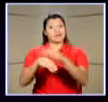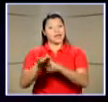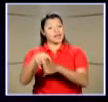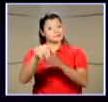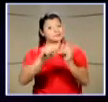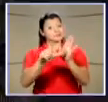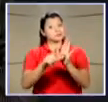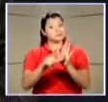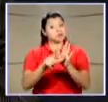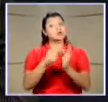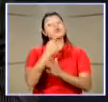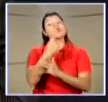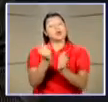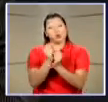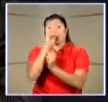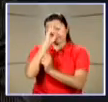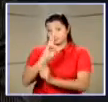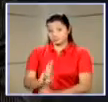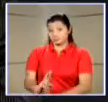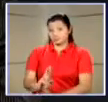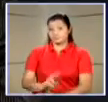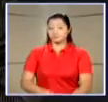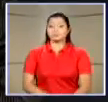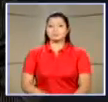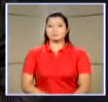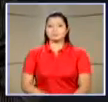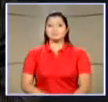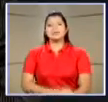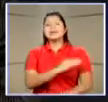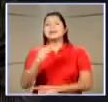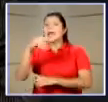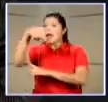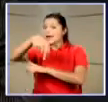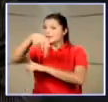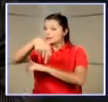Parlamento, y lo digo con respeto. Y aquí hay una